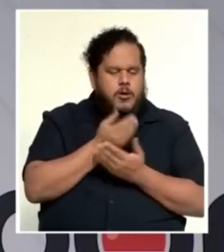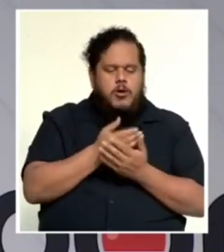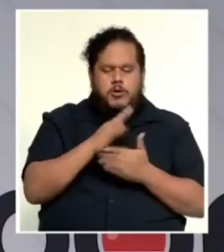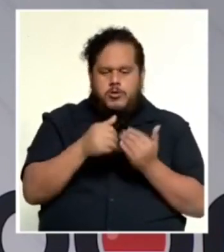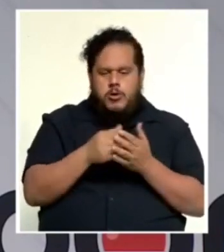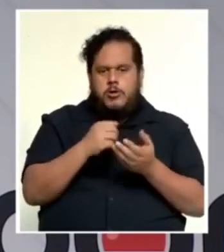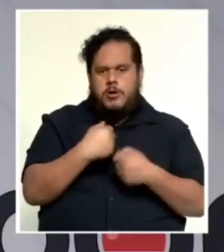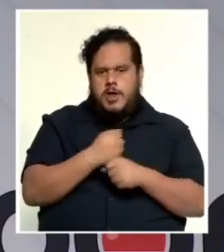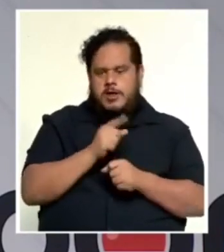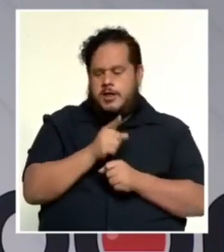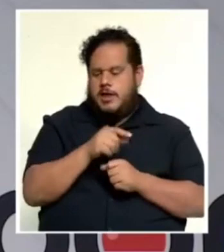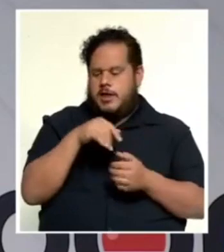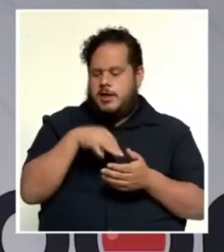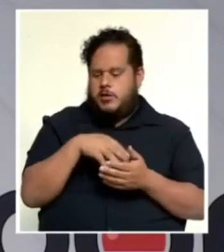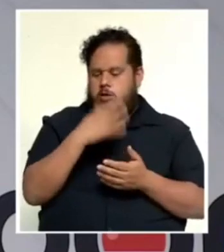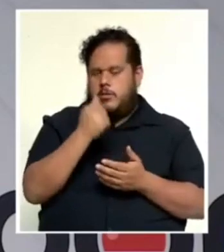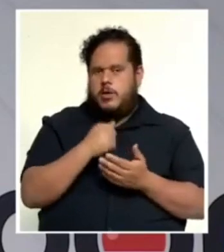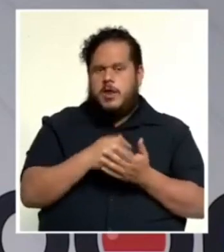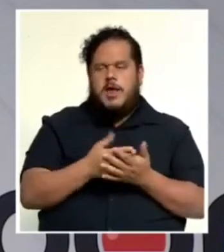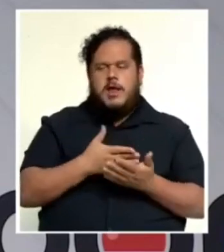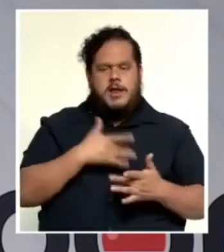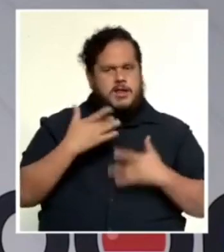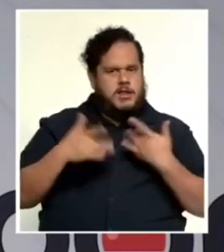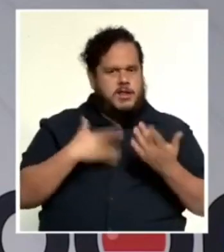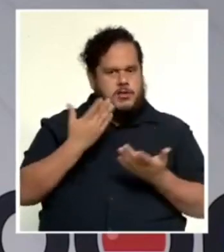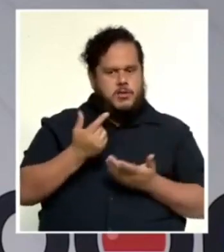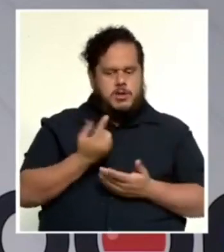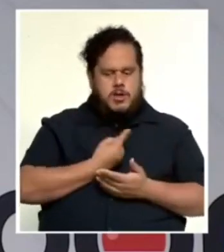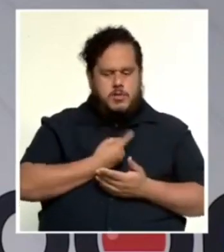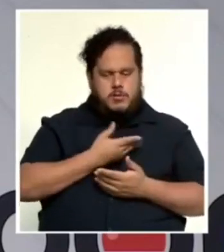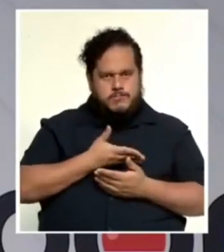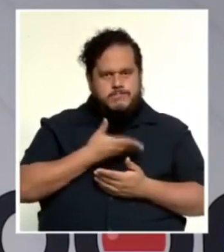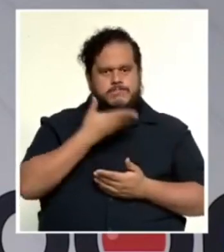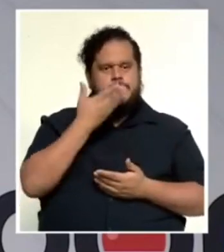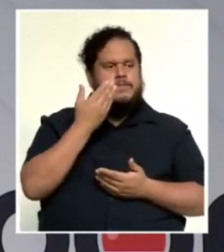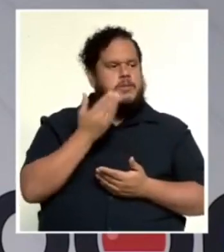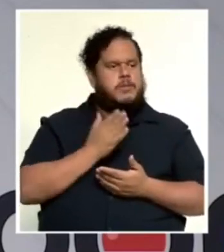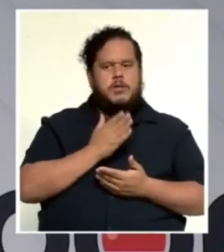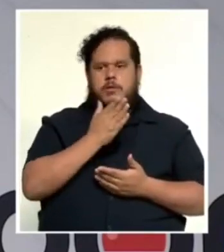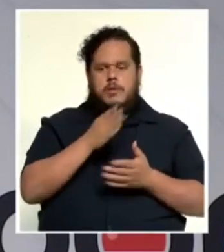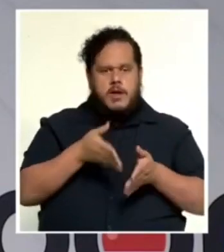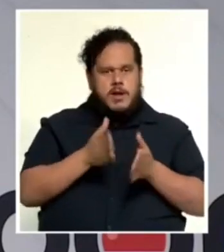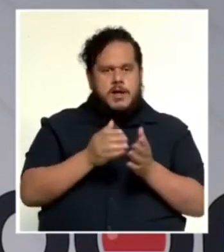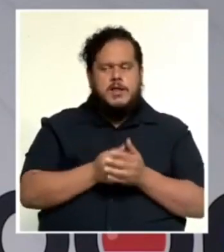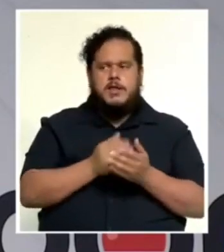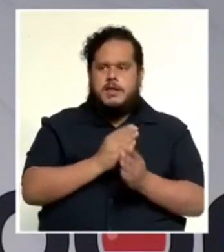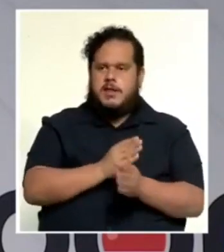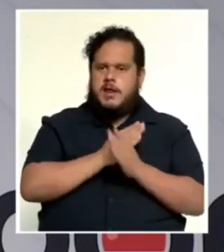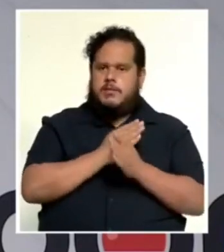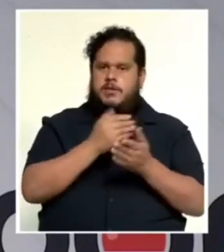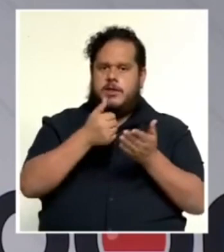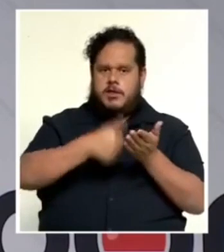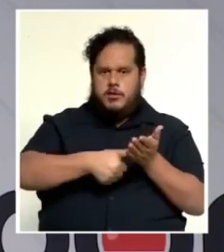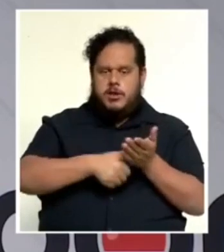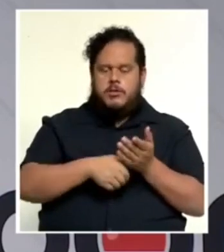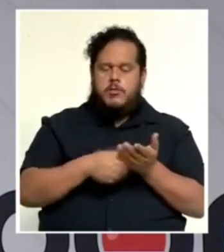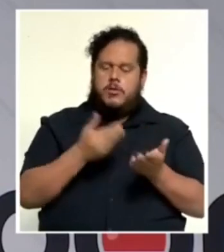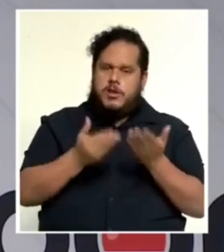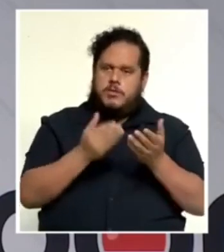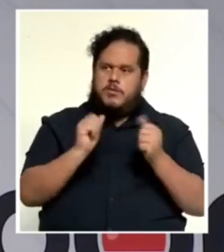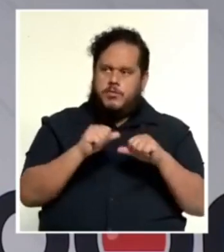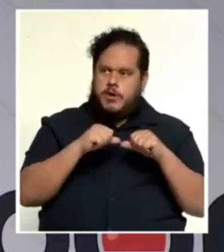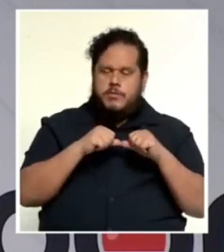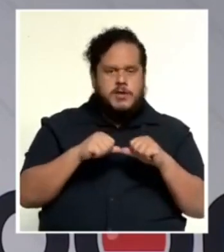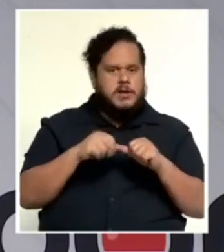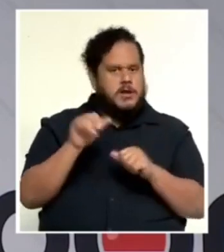estudio, porque la sensación al menos que uno respira pues cuando anda en la calle es que el abstencionismo probablemente pues pudiera